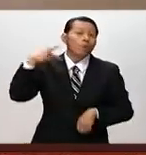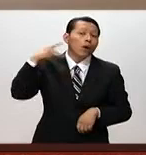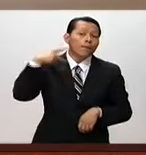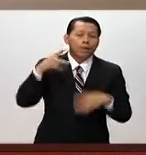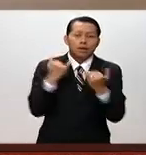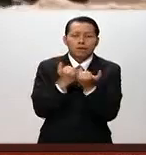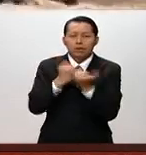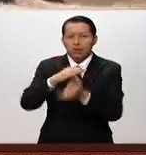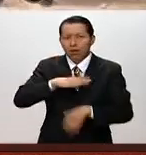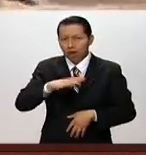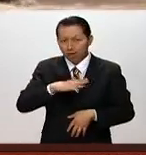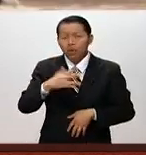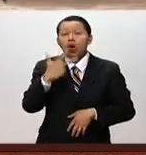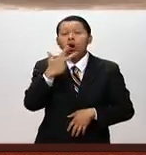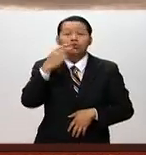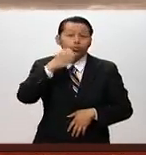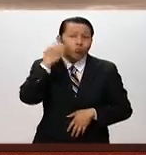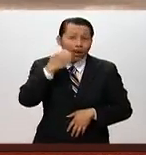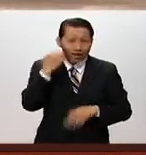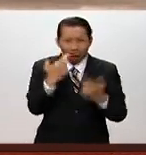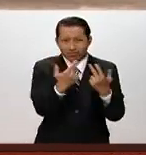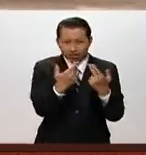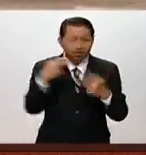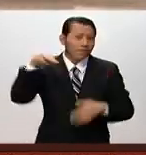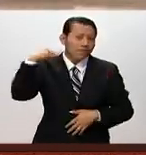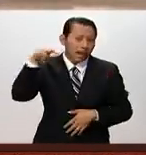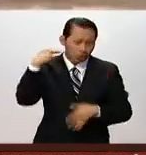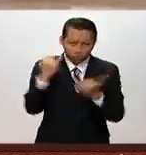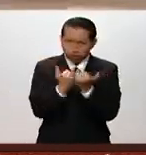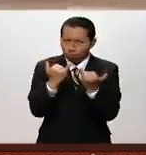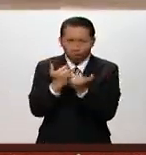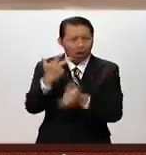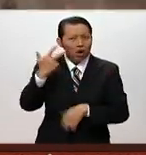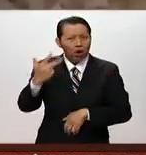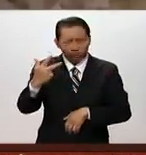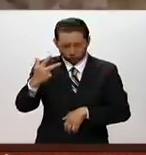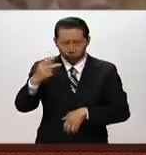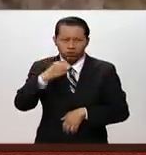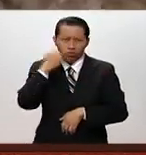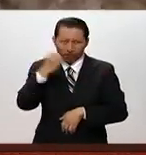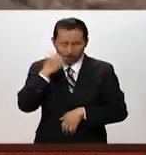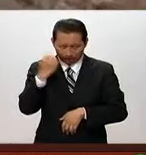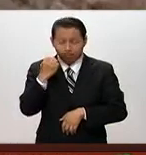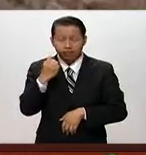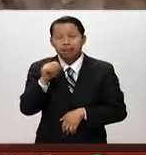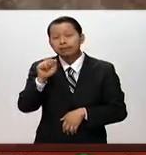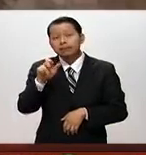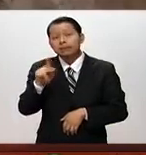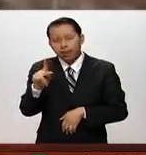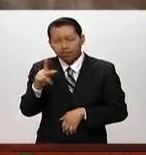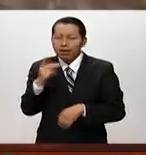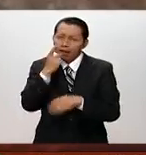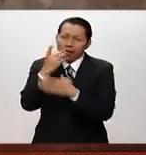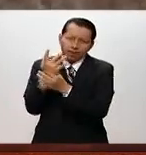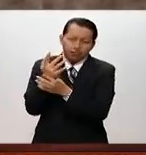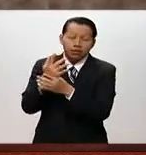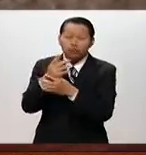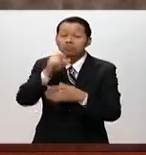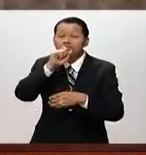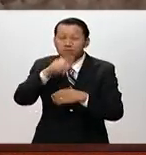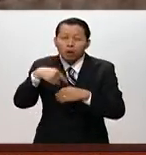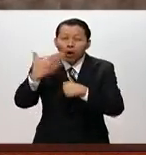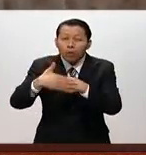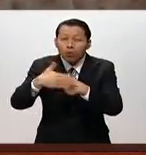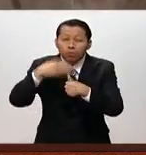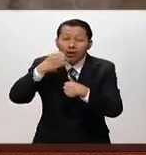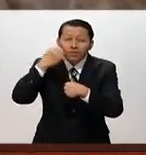se registraron 8 planteles afectados, en Veracruz también 8. La SEP espera que las reparaciones queden listas antes de que inicie este ciclo